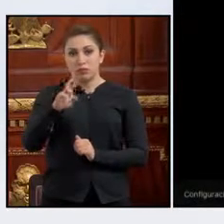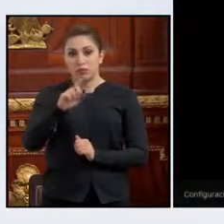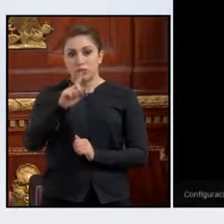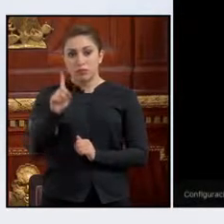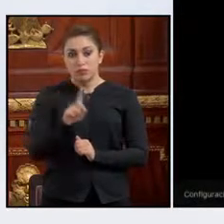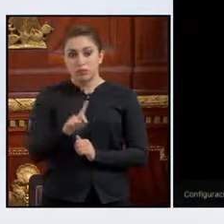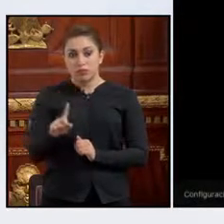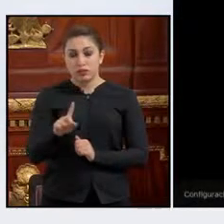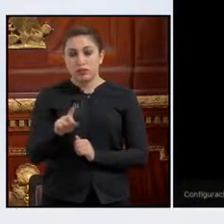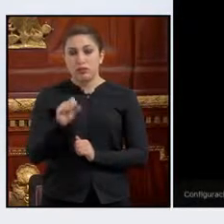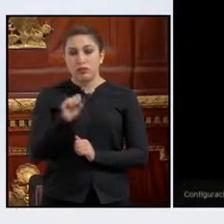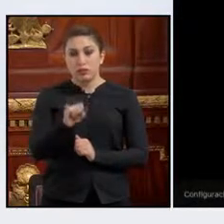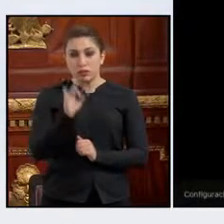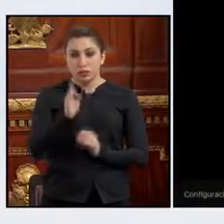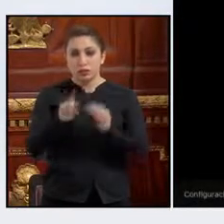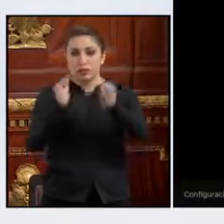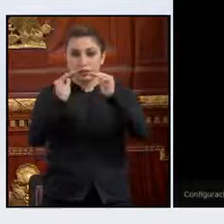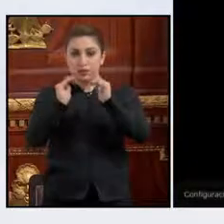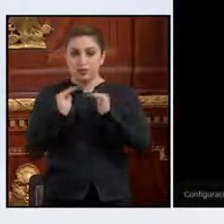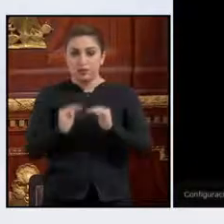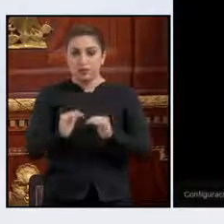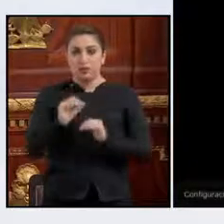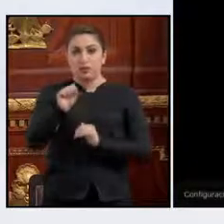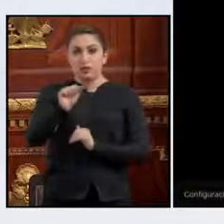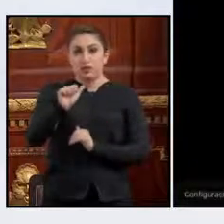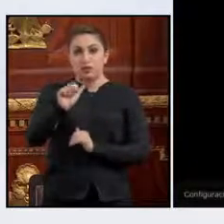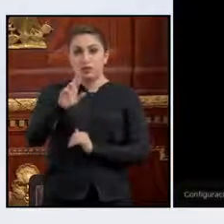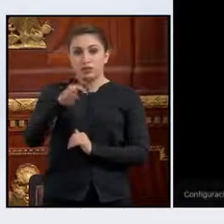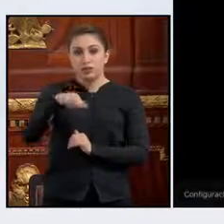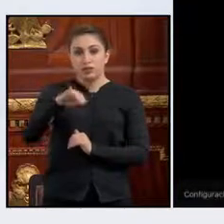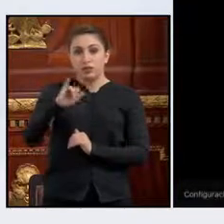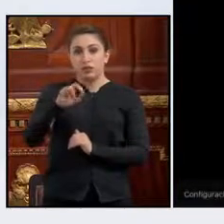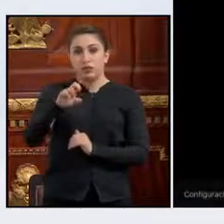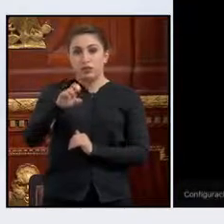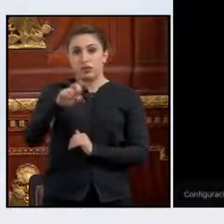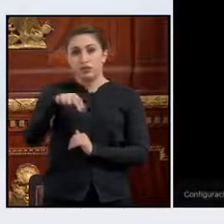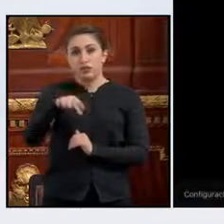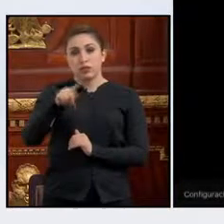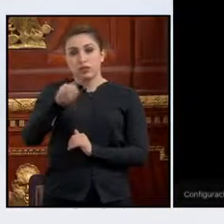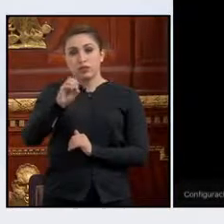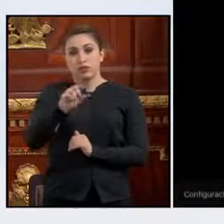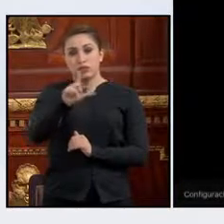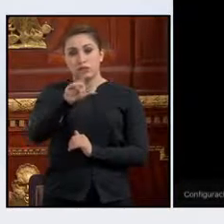Santillán Pérez, a favor. Camilo Gómez, Linda María.